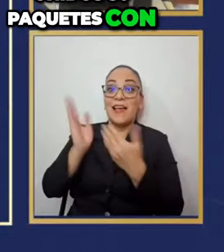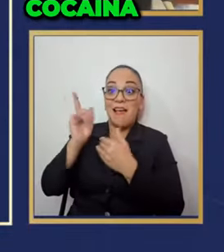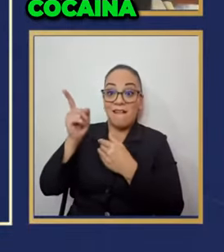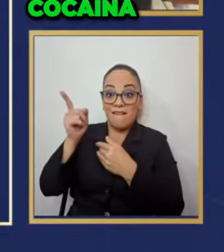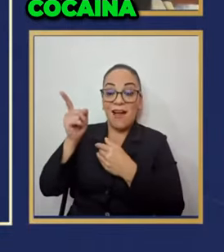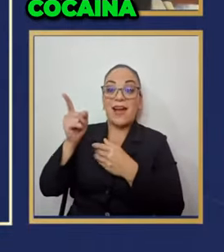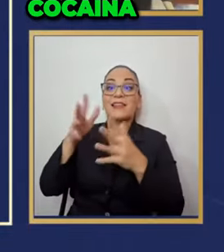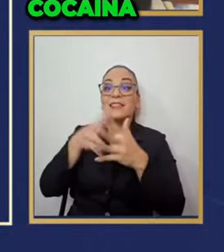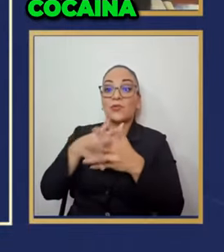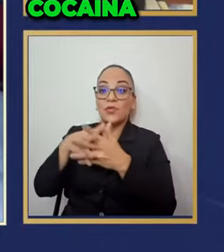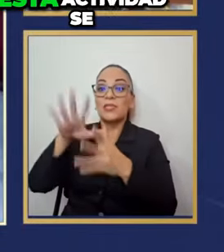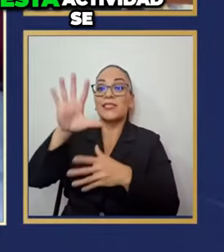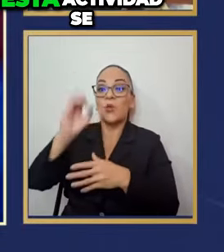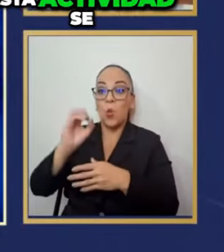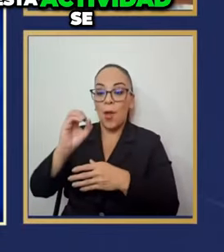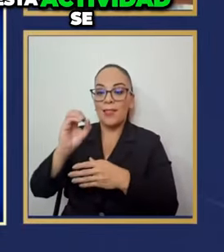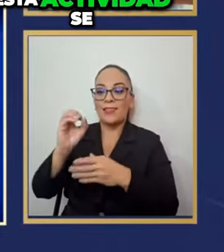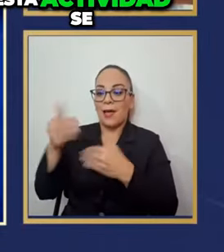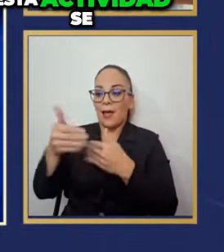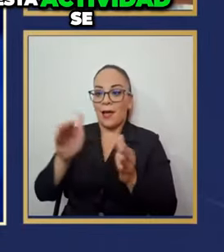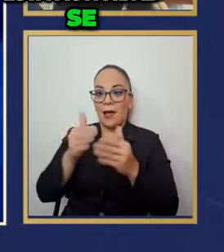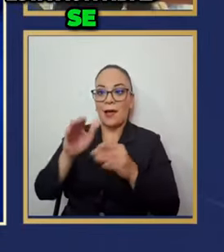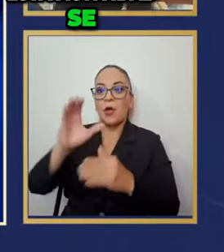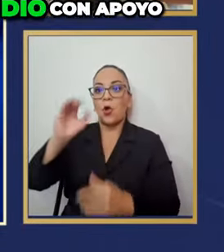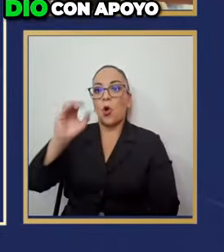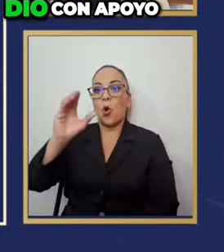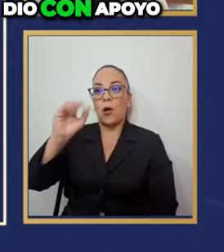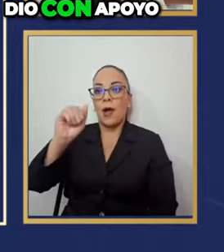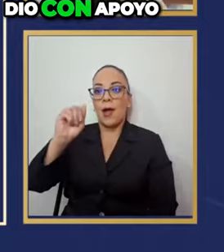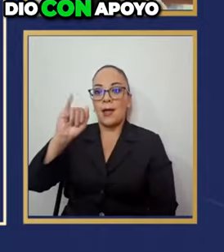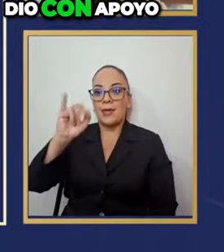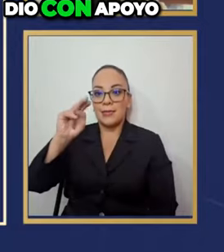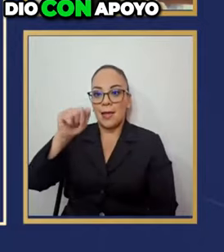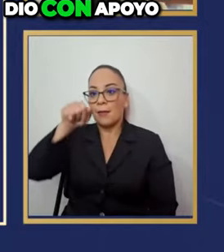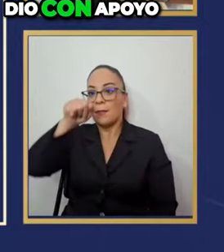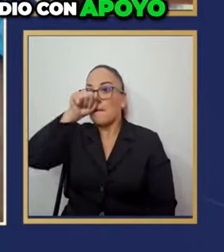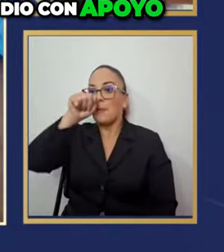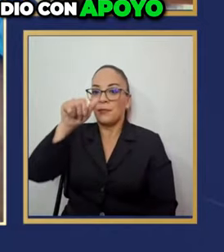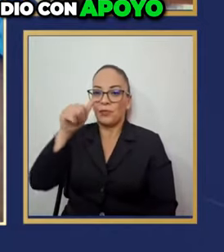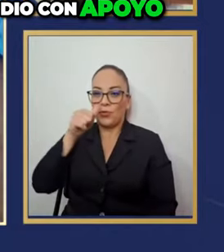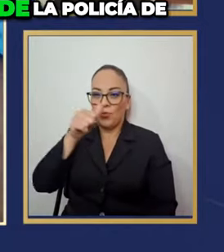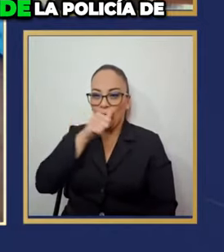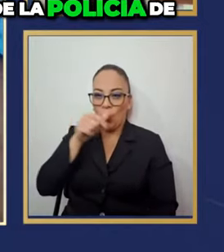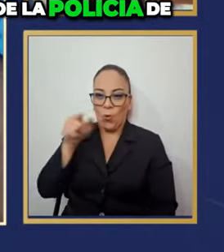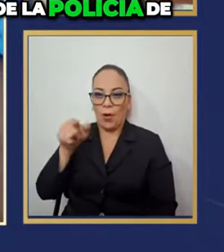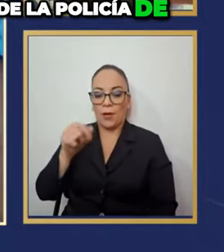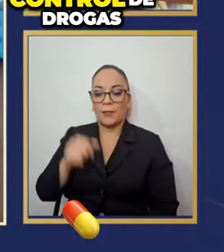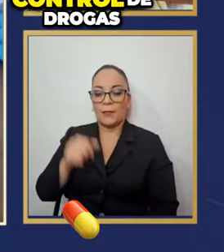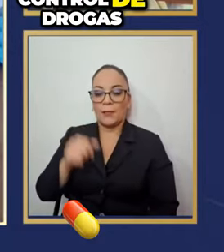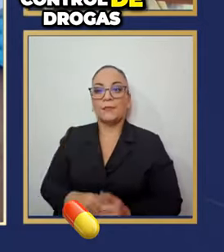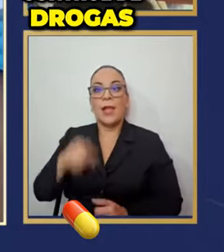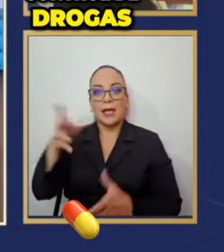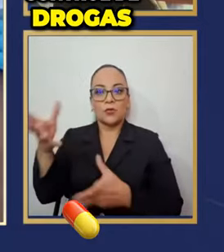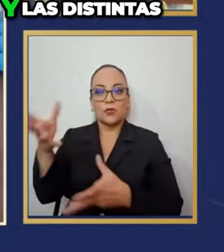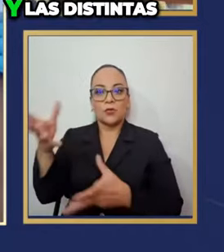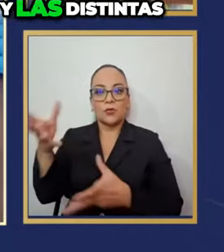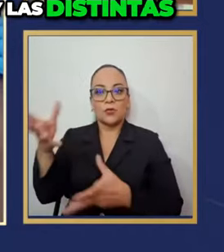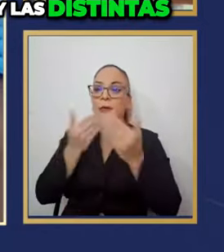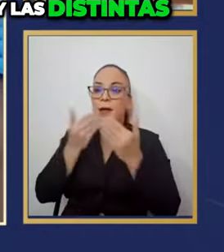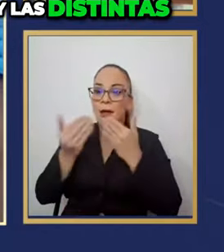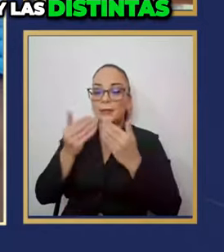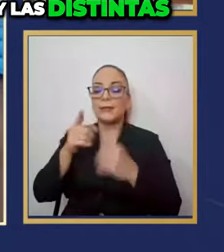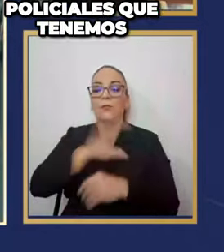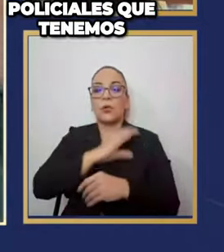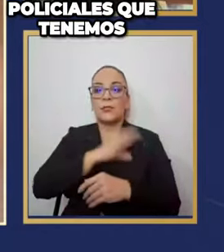paquetes con cocaína. Esta actividad se dio con apoyo de la Policía de Control de Drogas y